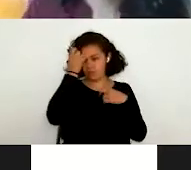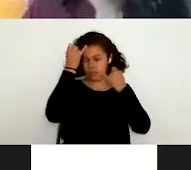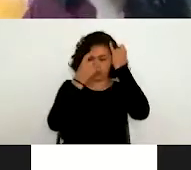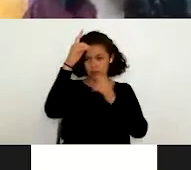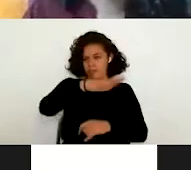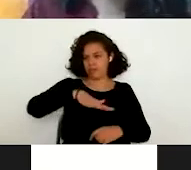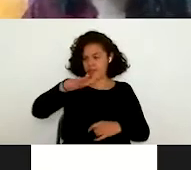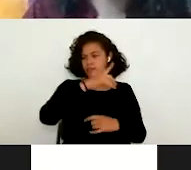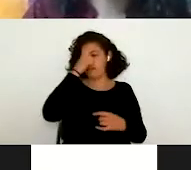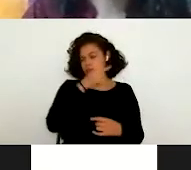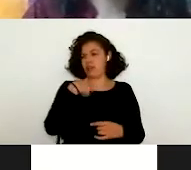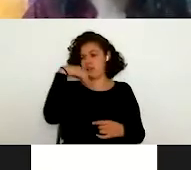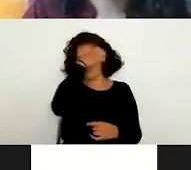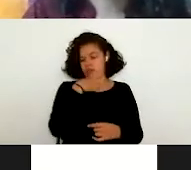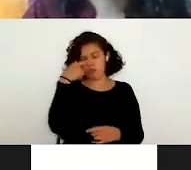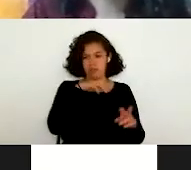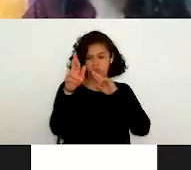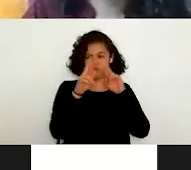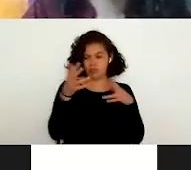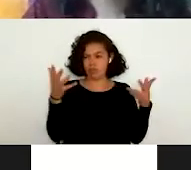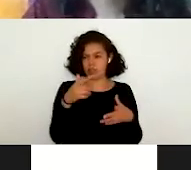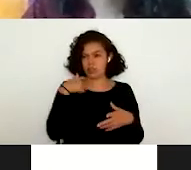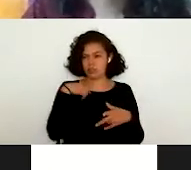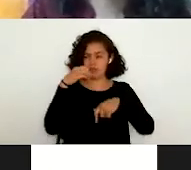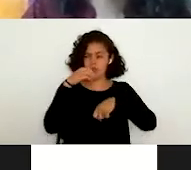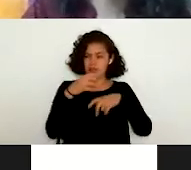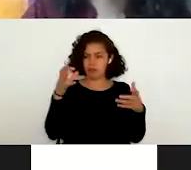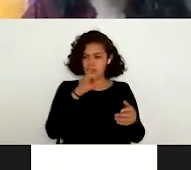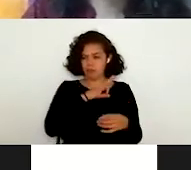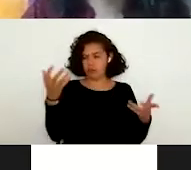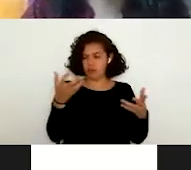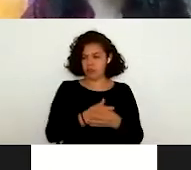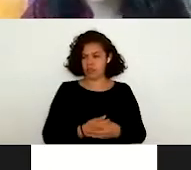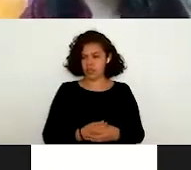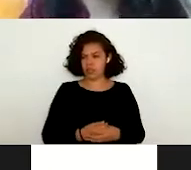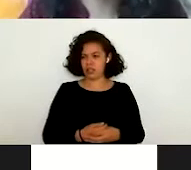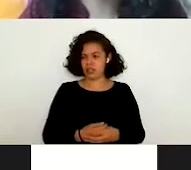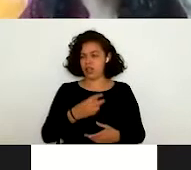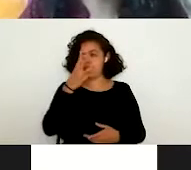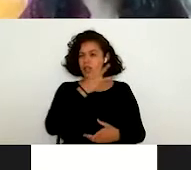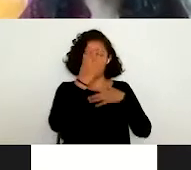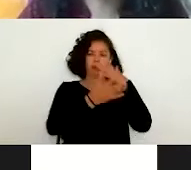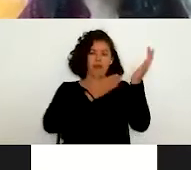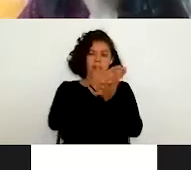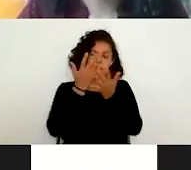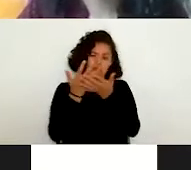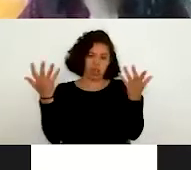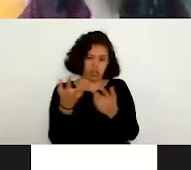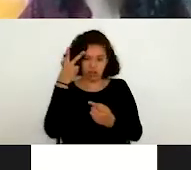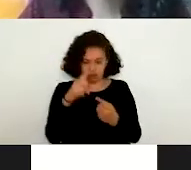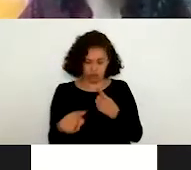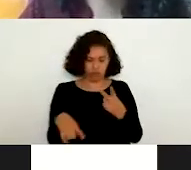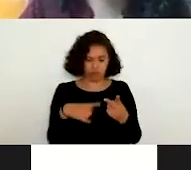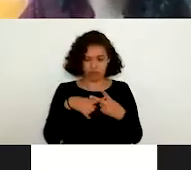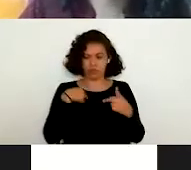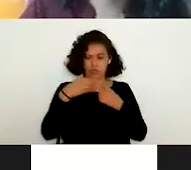de entregar los resultados, yo voy a poder colocar, ¿no? De las 3 ferias planteadas, se realizaron 2 y